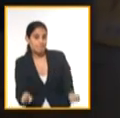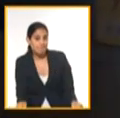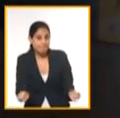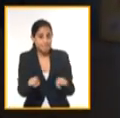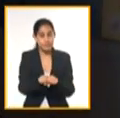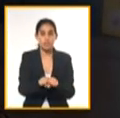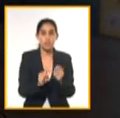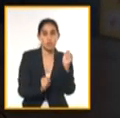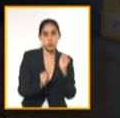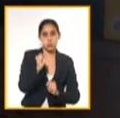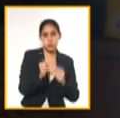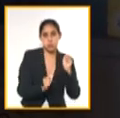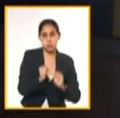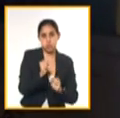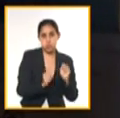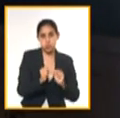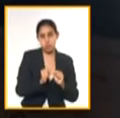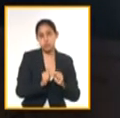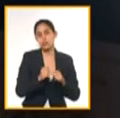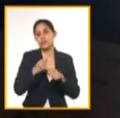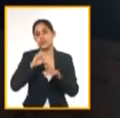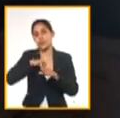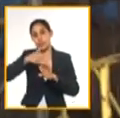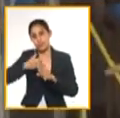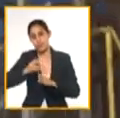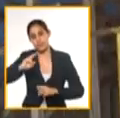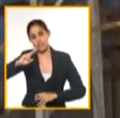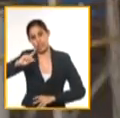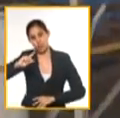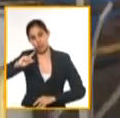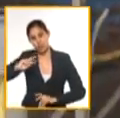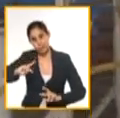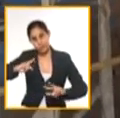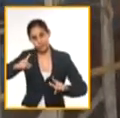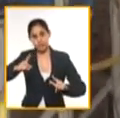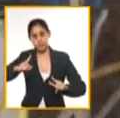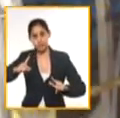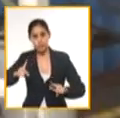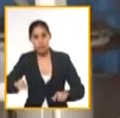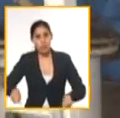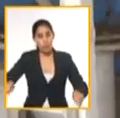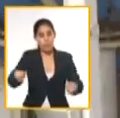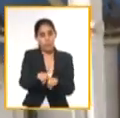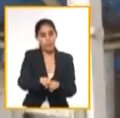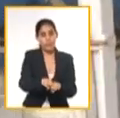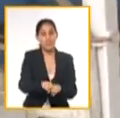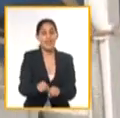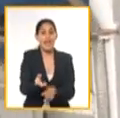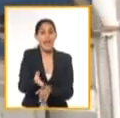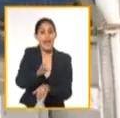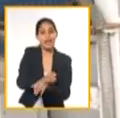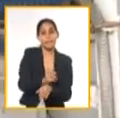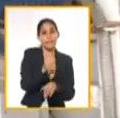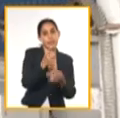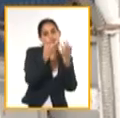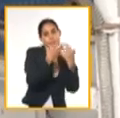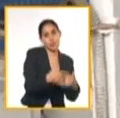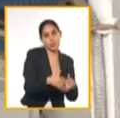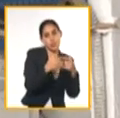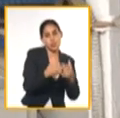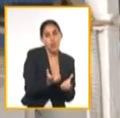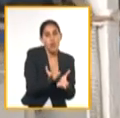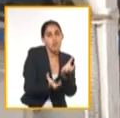deben comenzar las operaciones de preparación para la entrada de la segunda unidad. En paralelo, con la primera producción de vapor se va a comenzar a alimentar